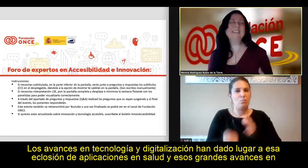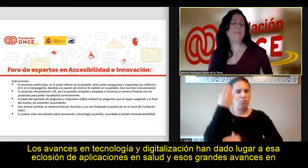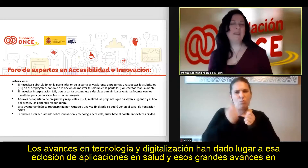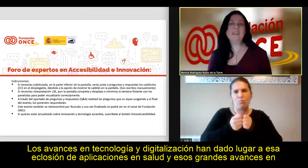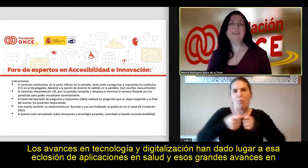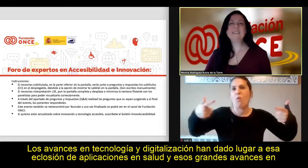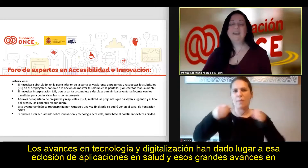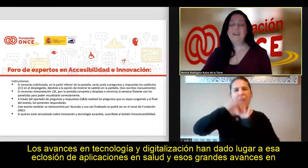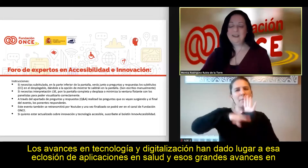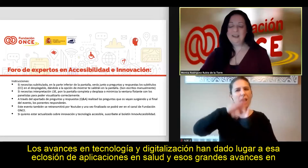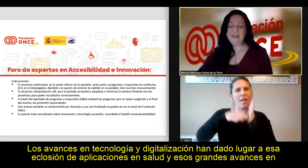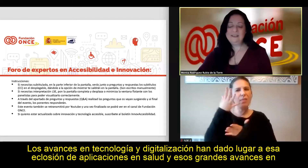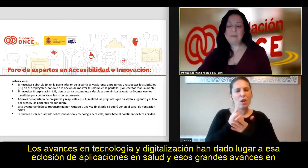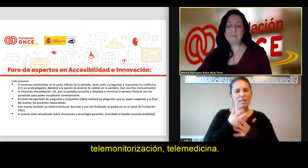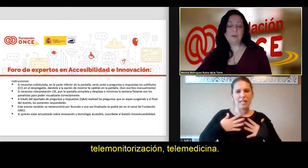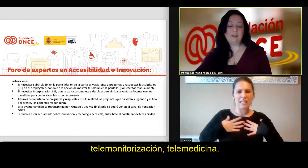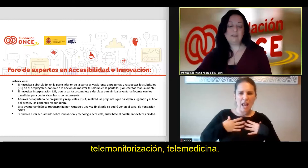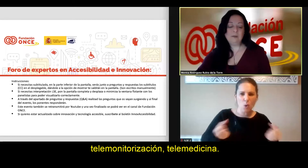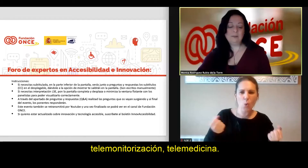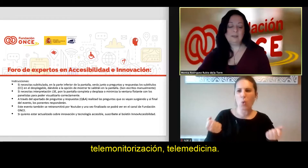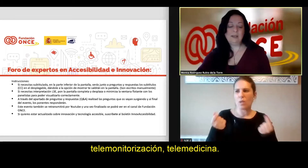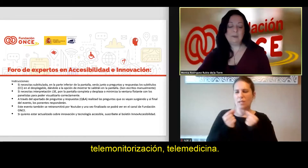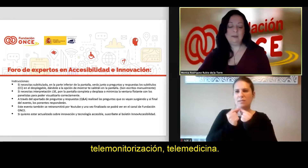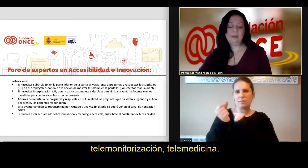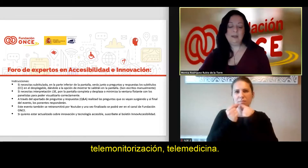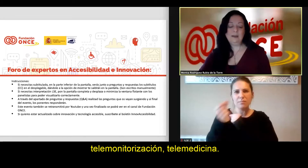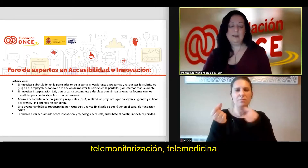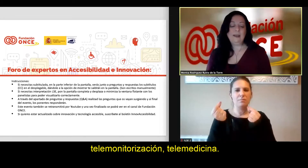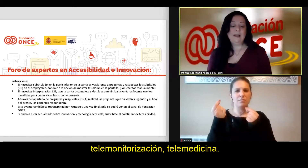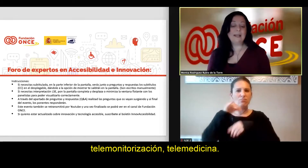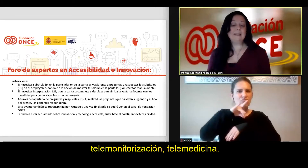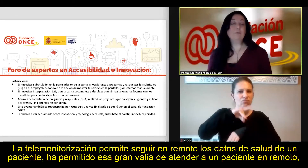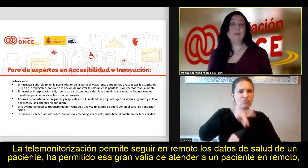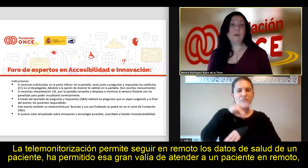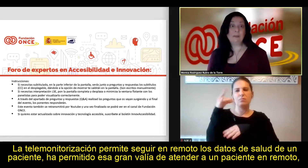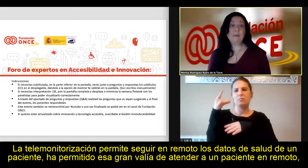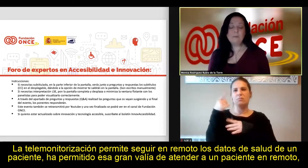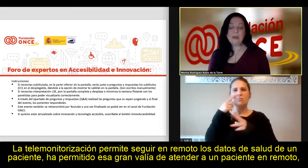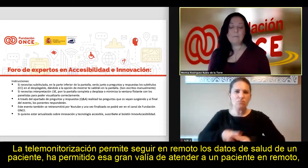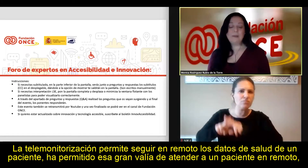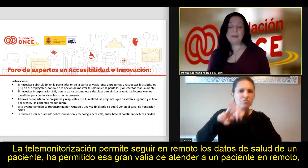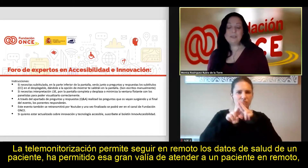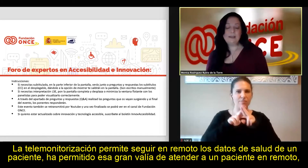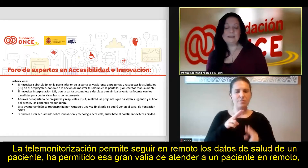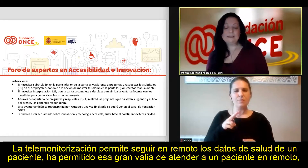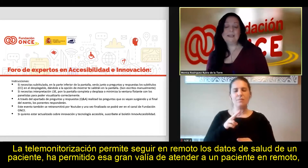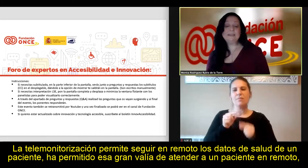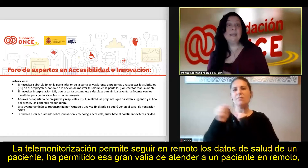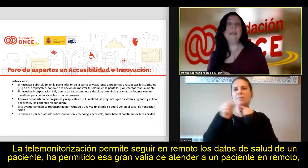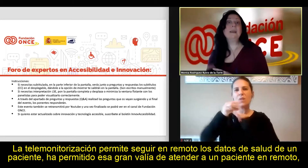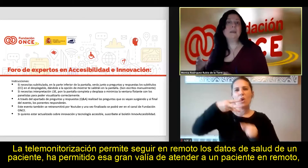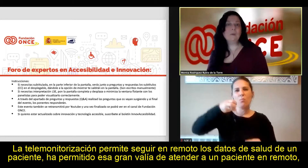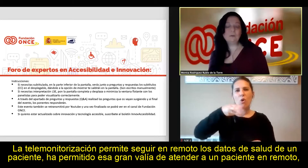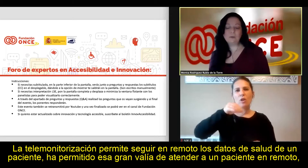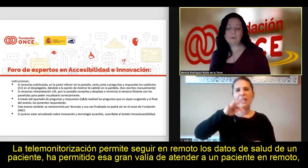grandes avances en telemonitorización, telemedicina. La telemonitorización permite el seguir